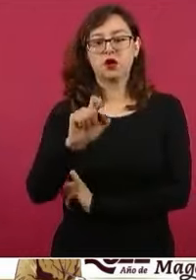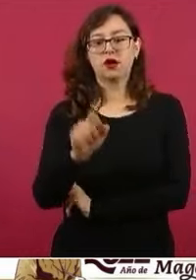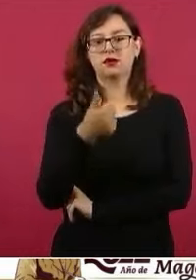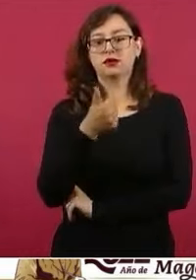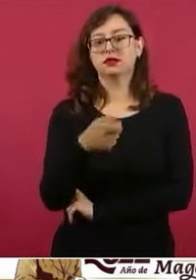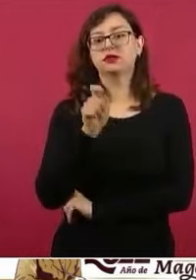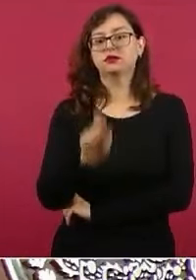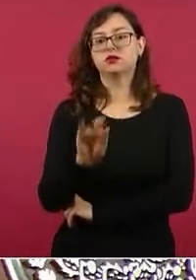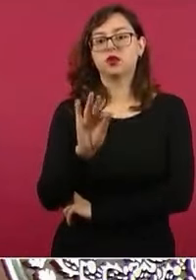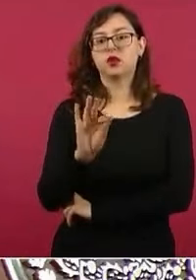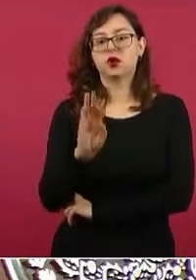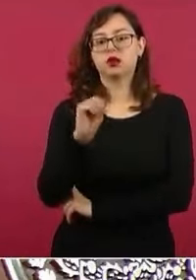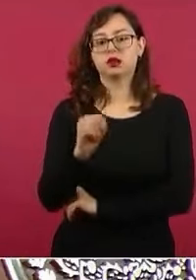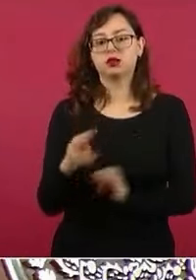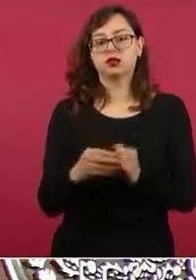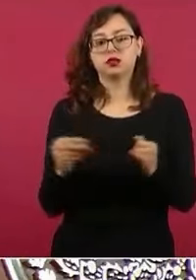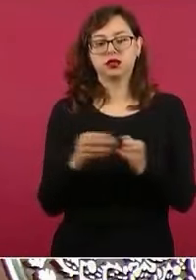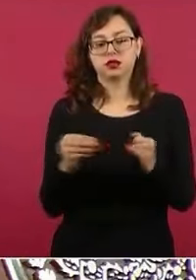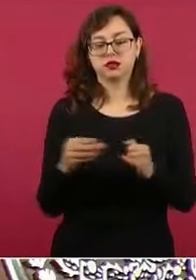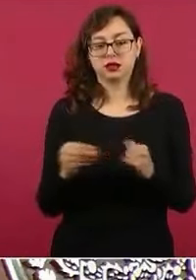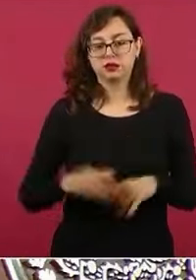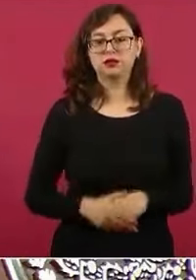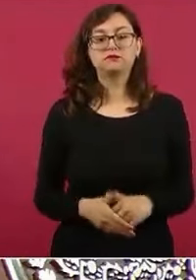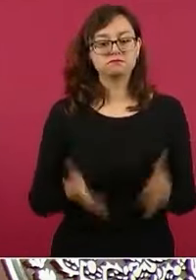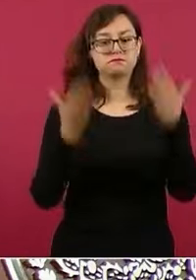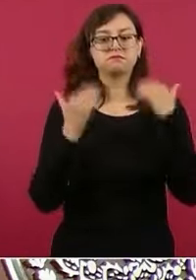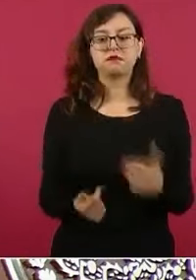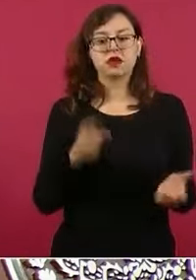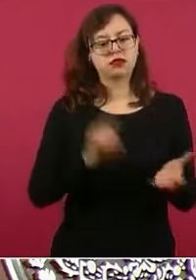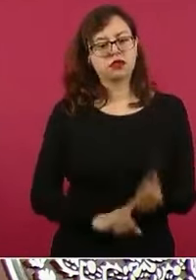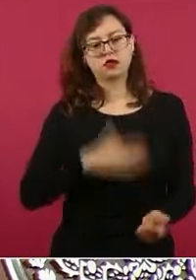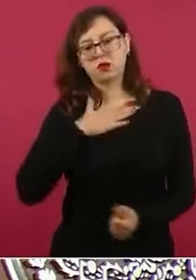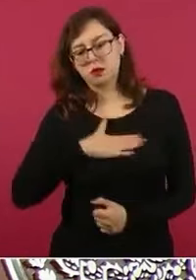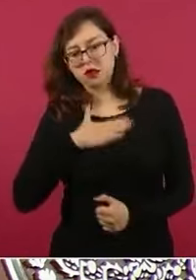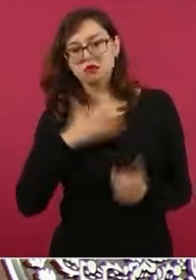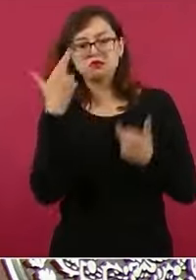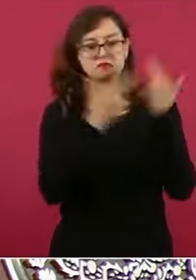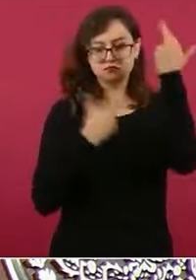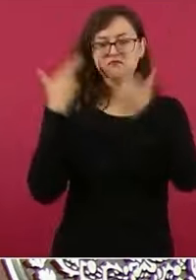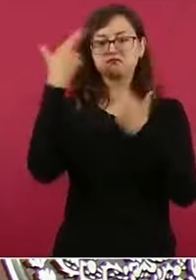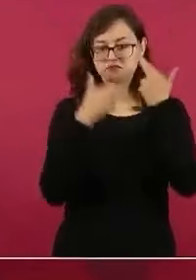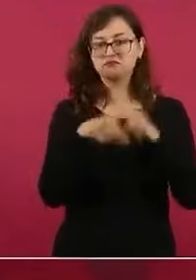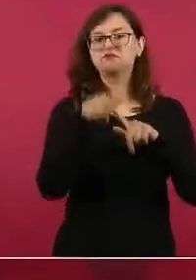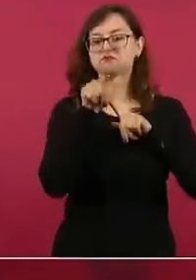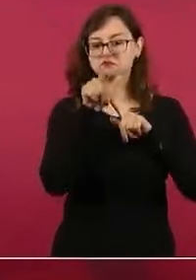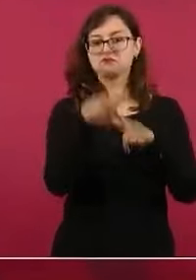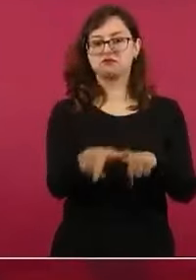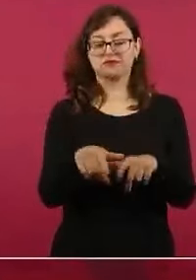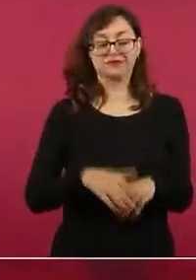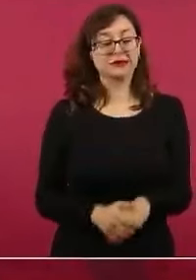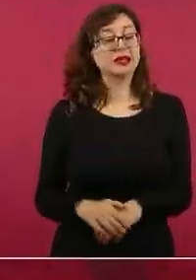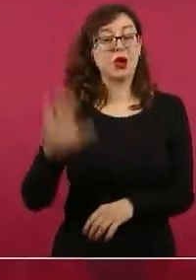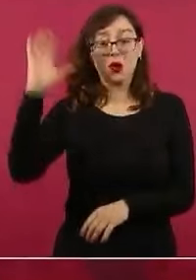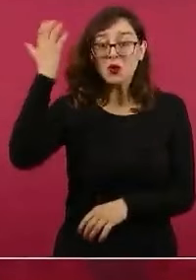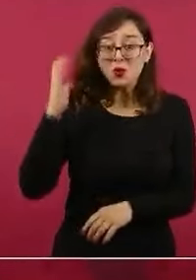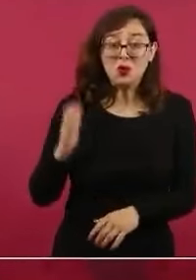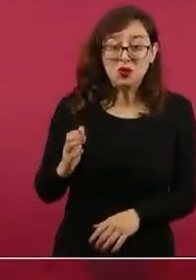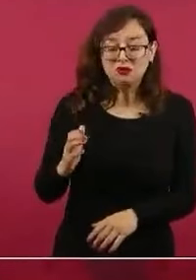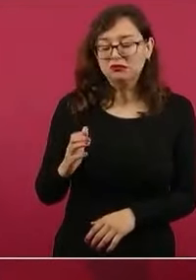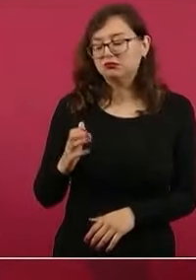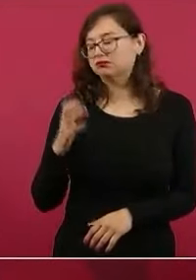público en Culiacán, Sinaloa. También seguimos revisando el tema de los sanitarios en Culiacán, un baño